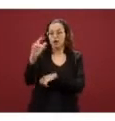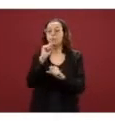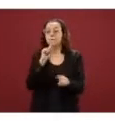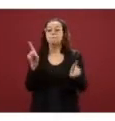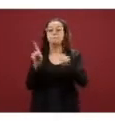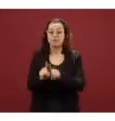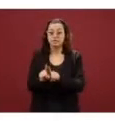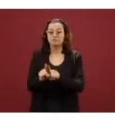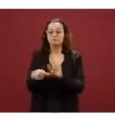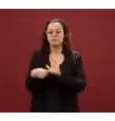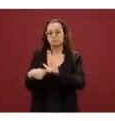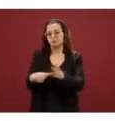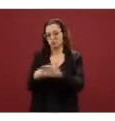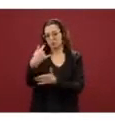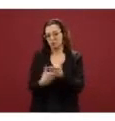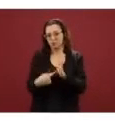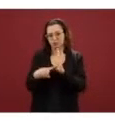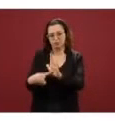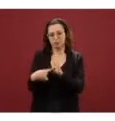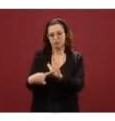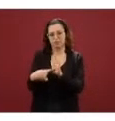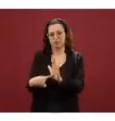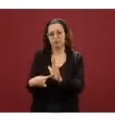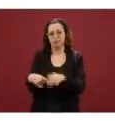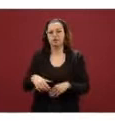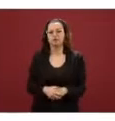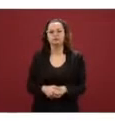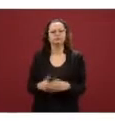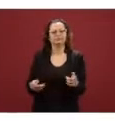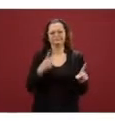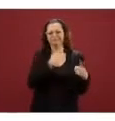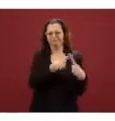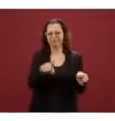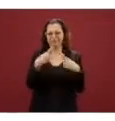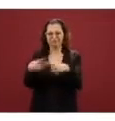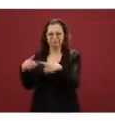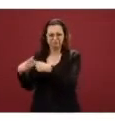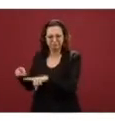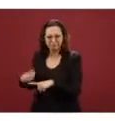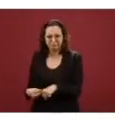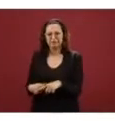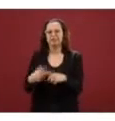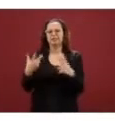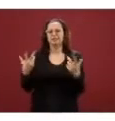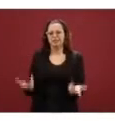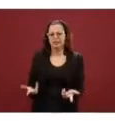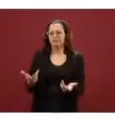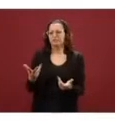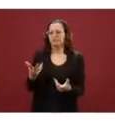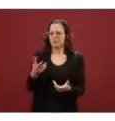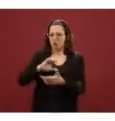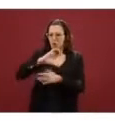dar a conocer el proyecto. Se han realizado innumerables comités técnicos con los actores aeronáuticos, entre